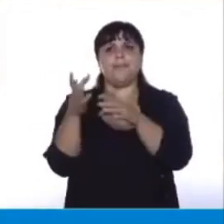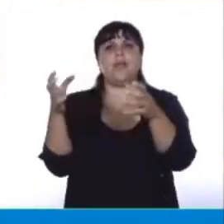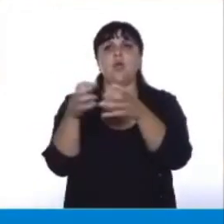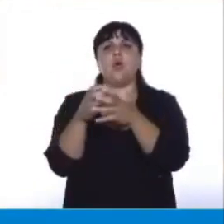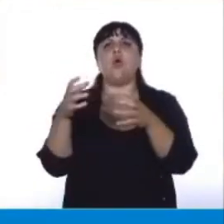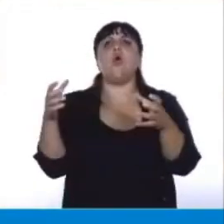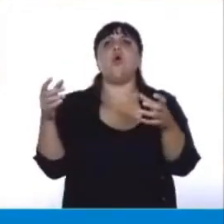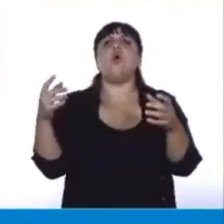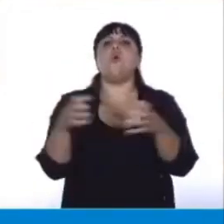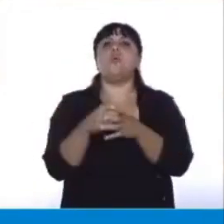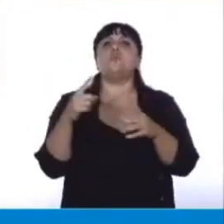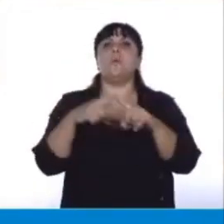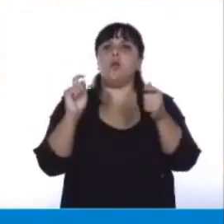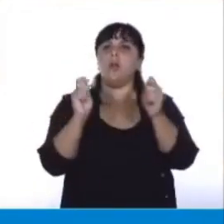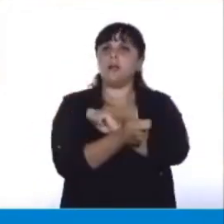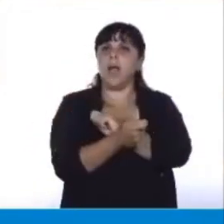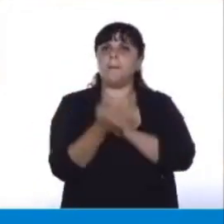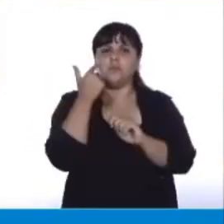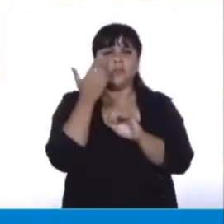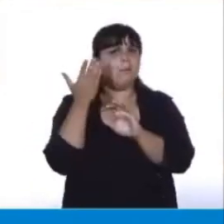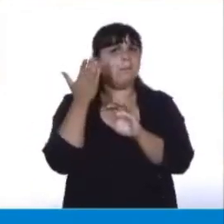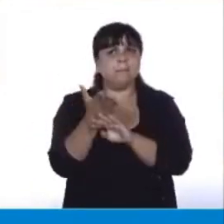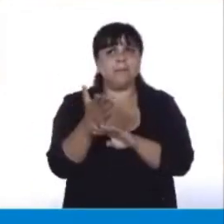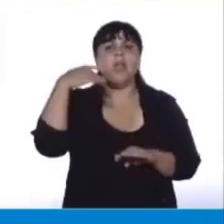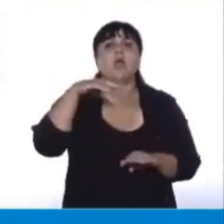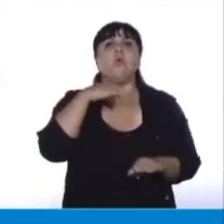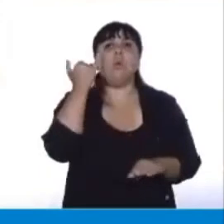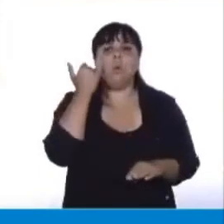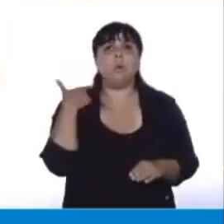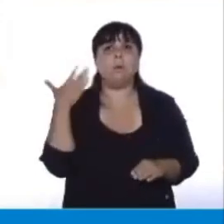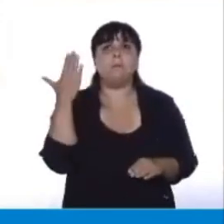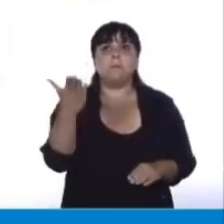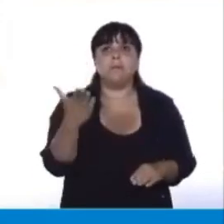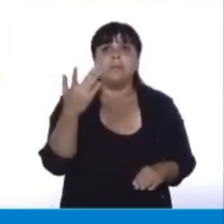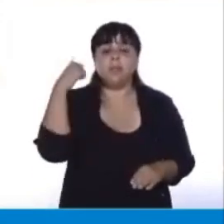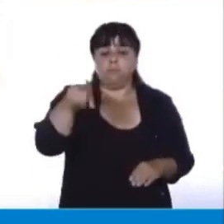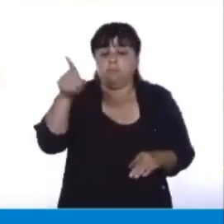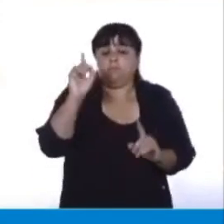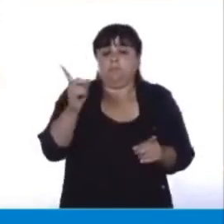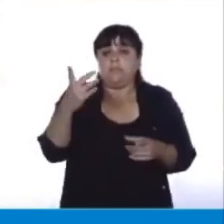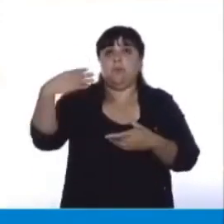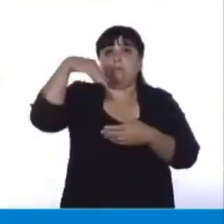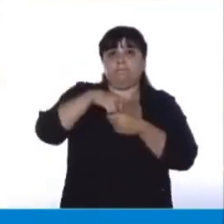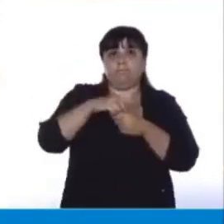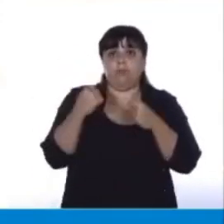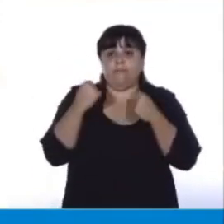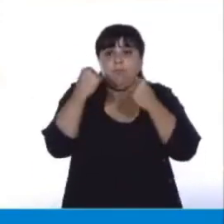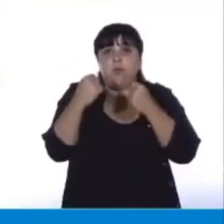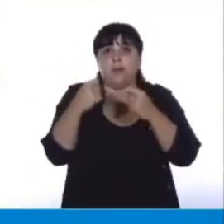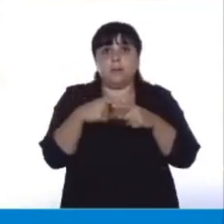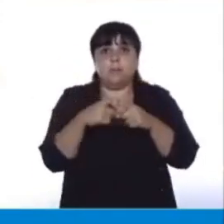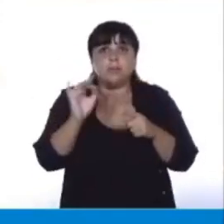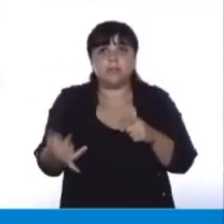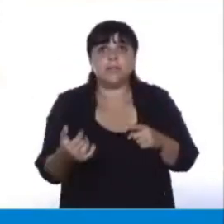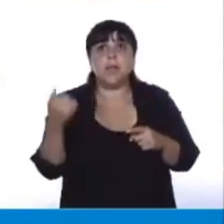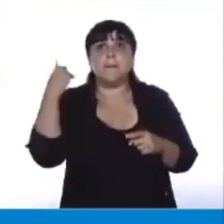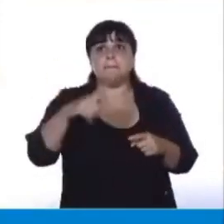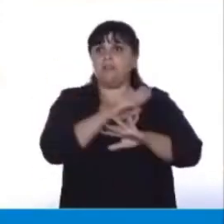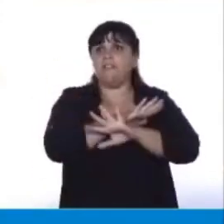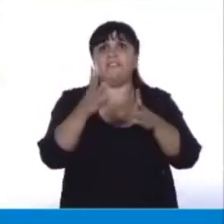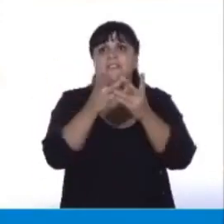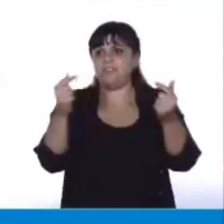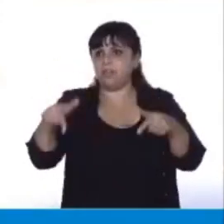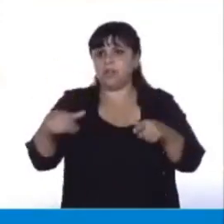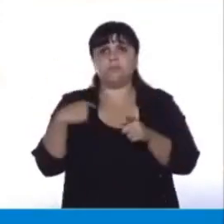que interceda con el gobierno de la provincia de Jujuy y que es parte de su fuerza política para que ponga fin a esta